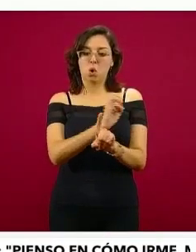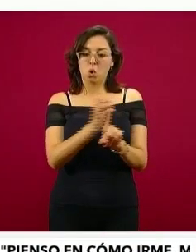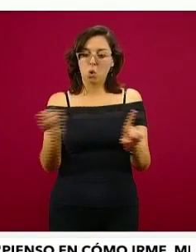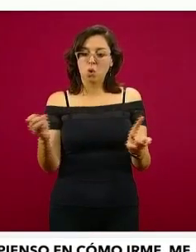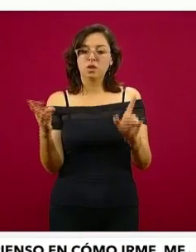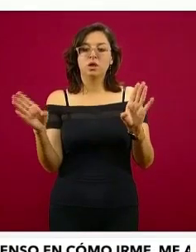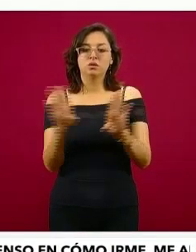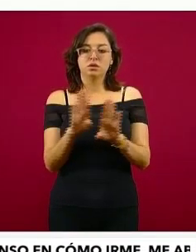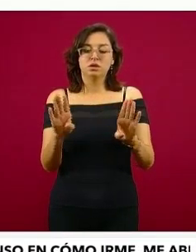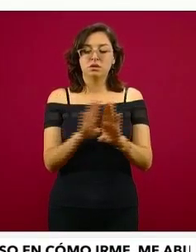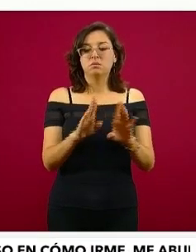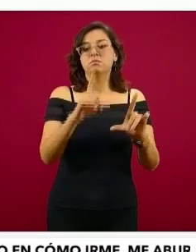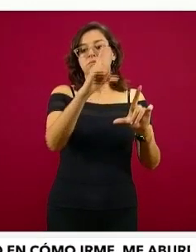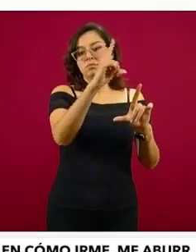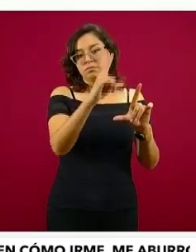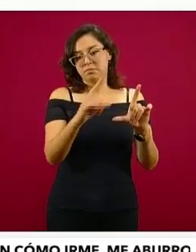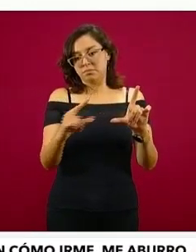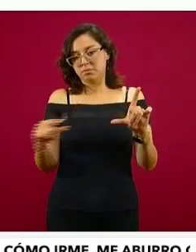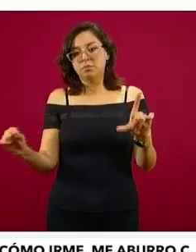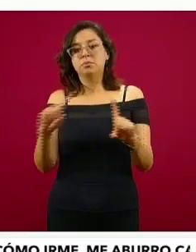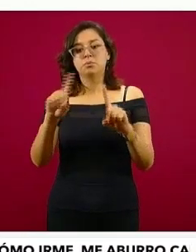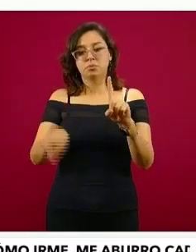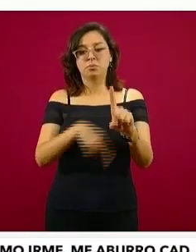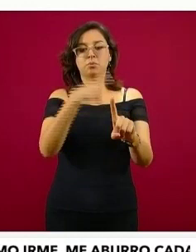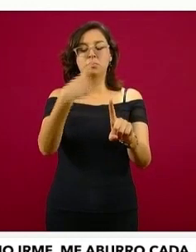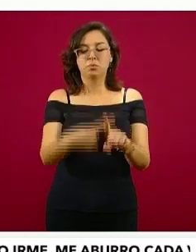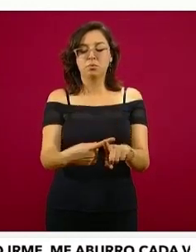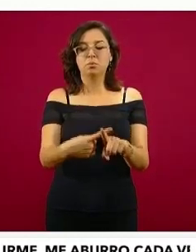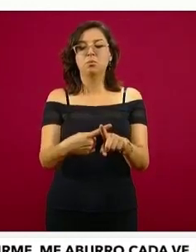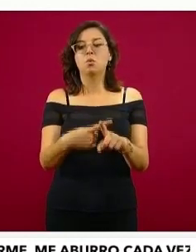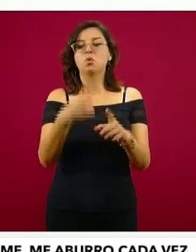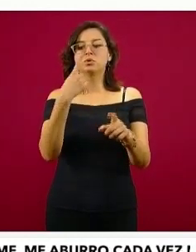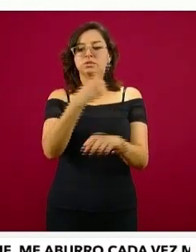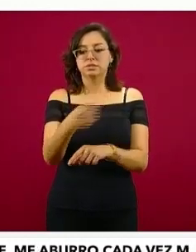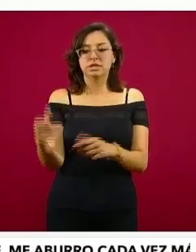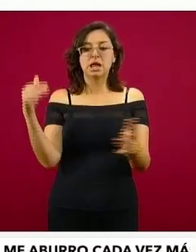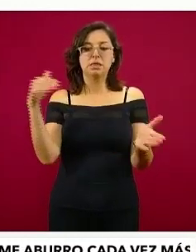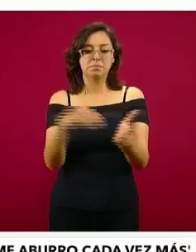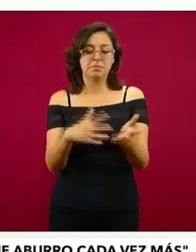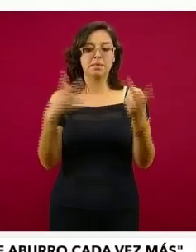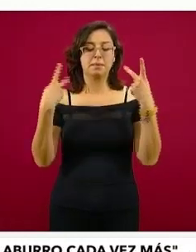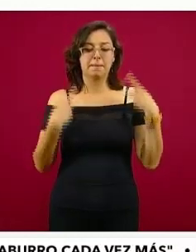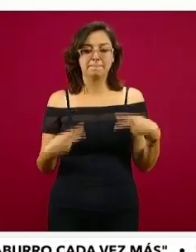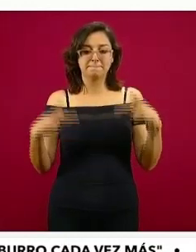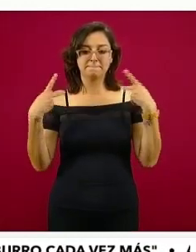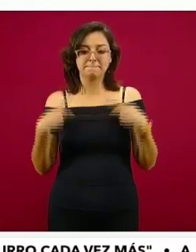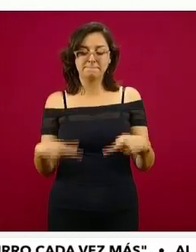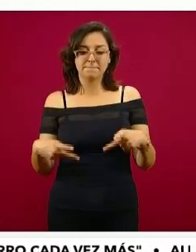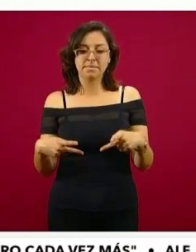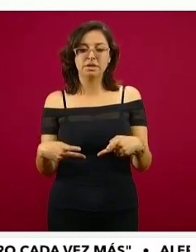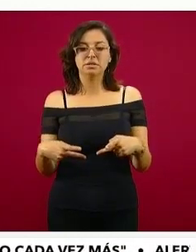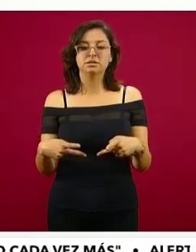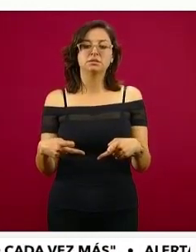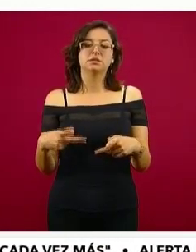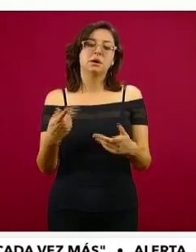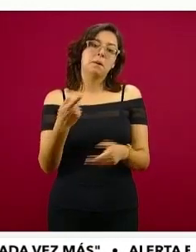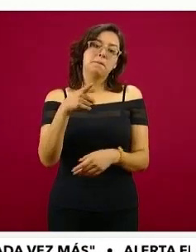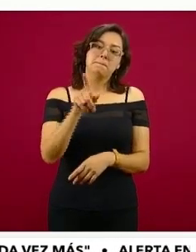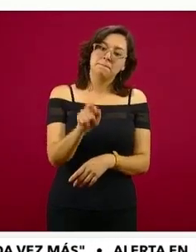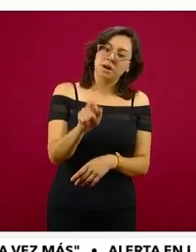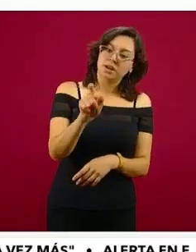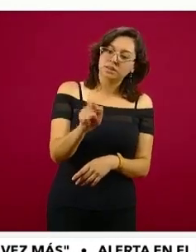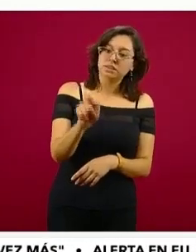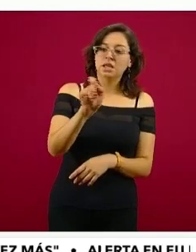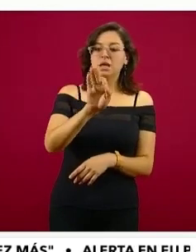manera descendente por tasa de incidencia, tasas de incidencia que van desde un 20